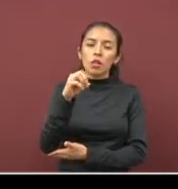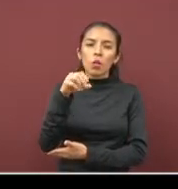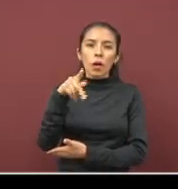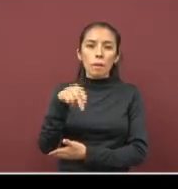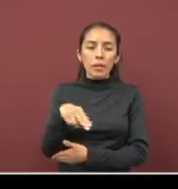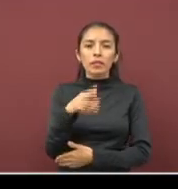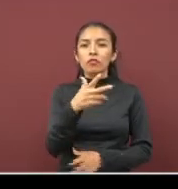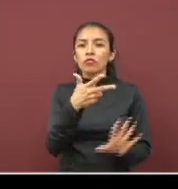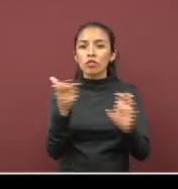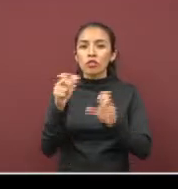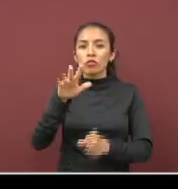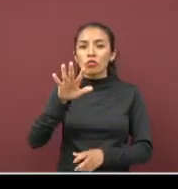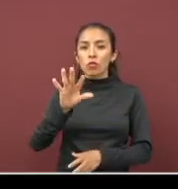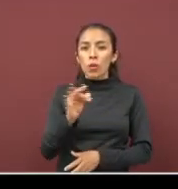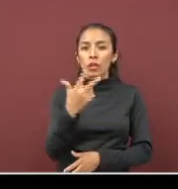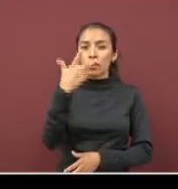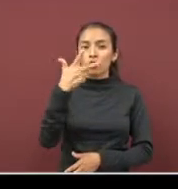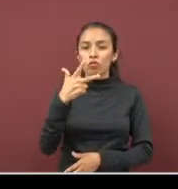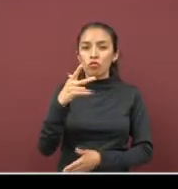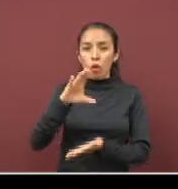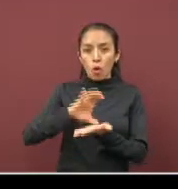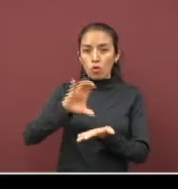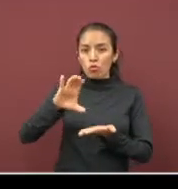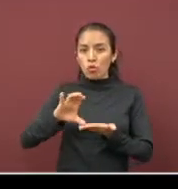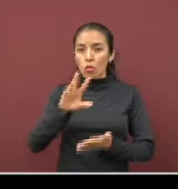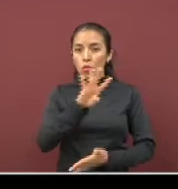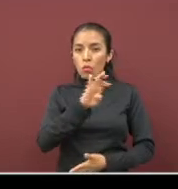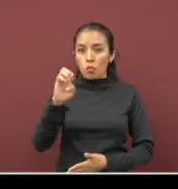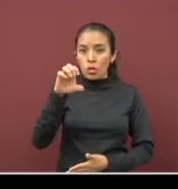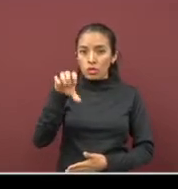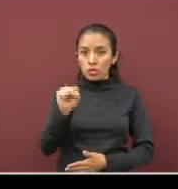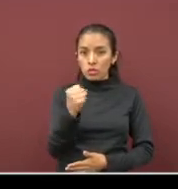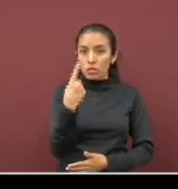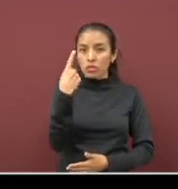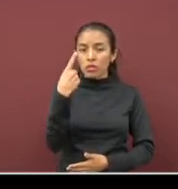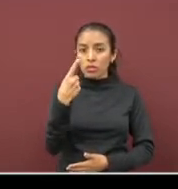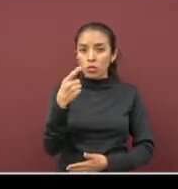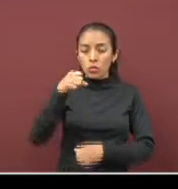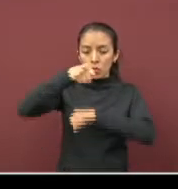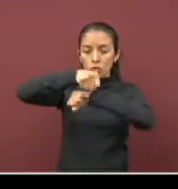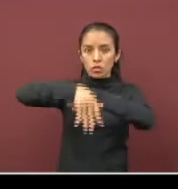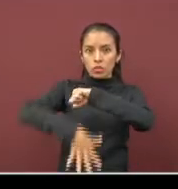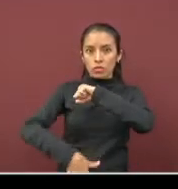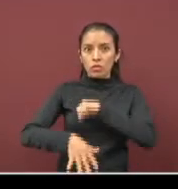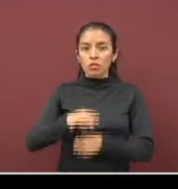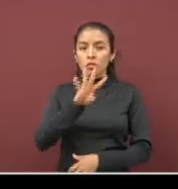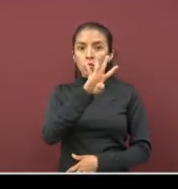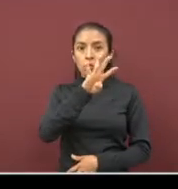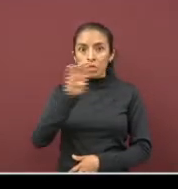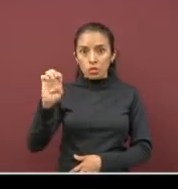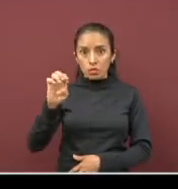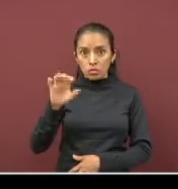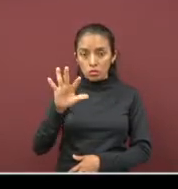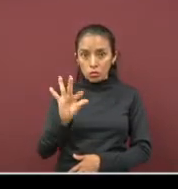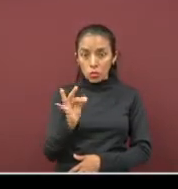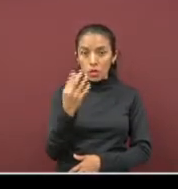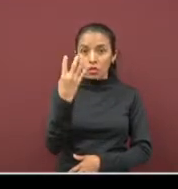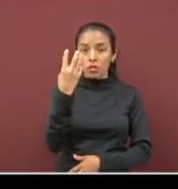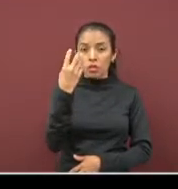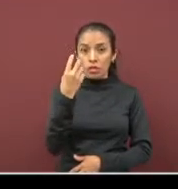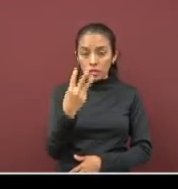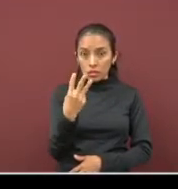848 cosoleacaque 461 san andrés tuxtla 443